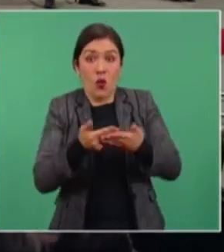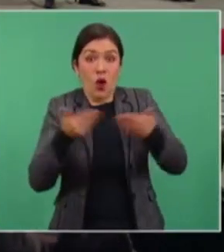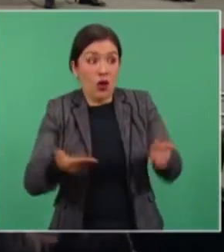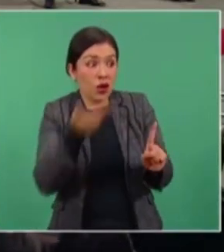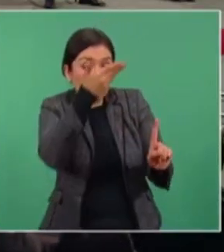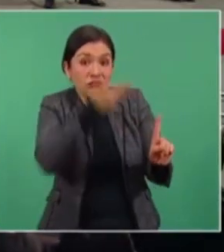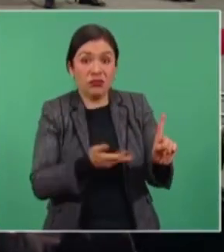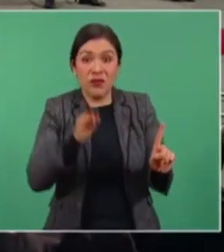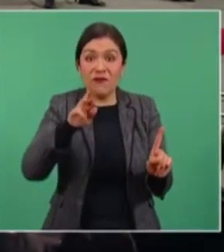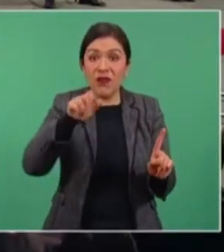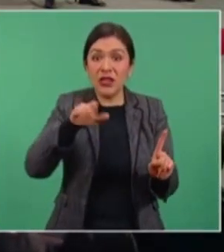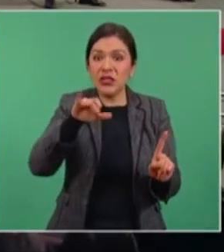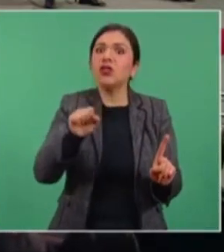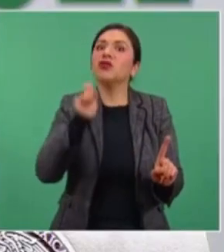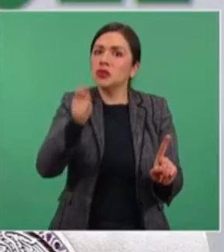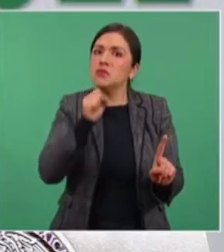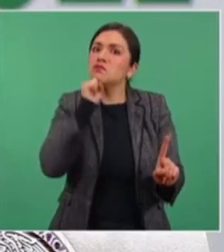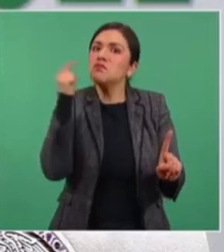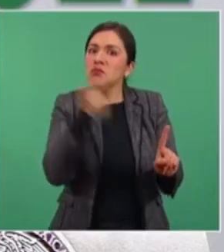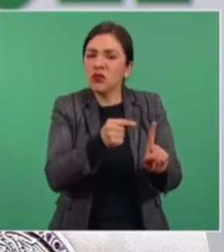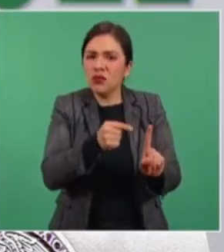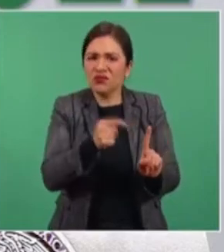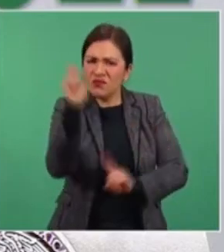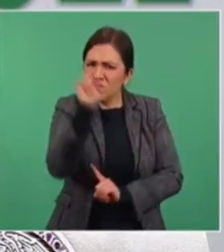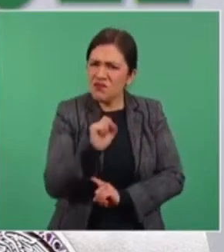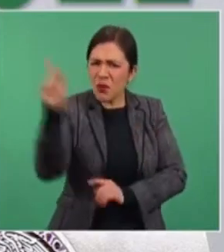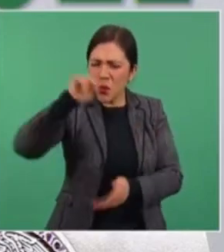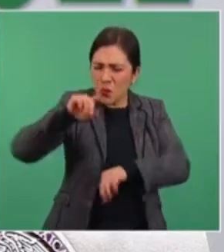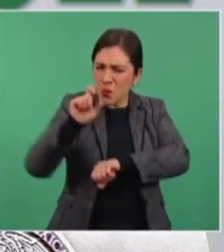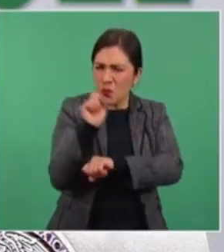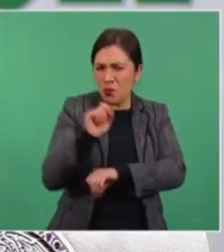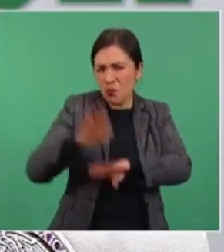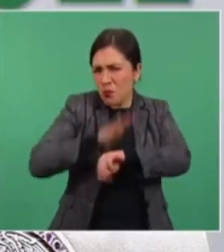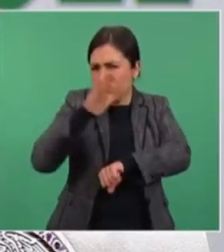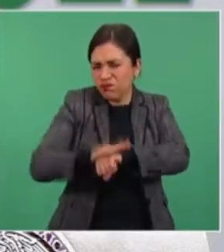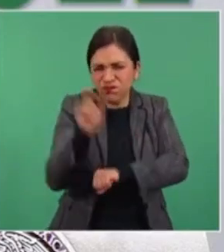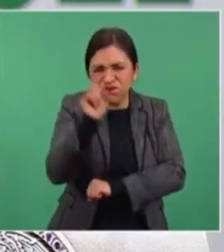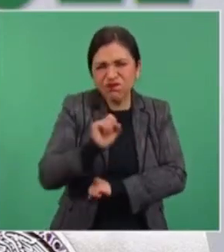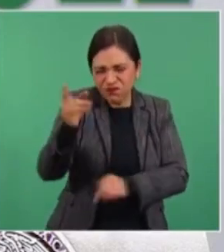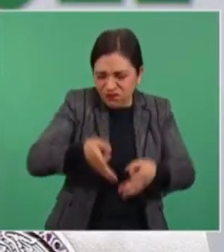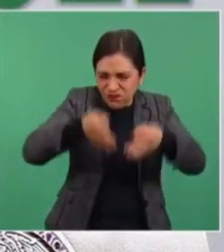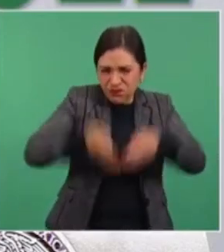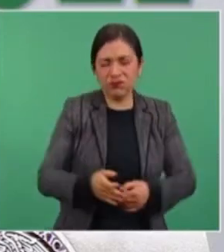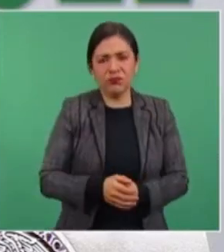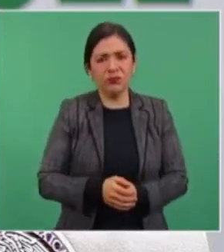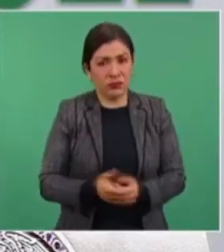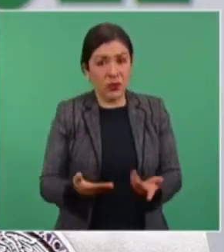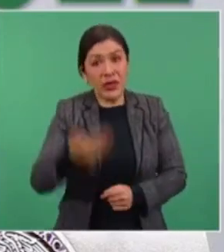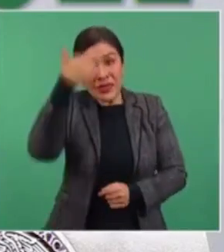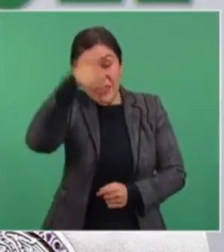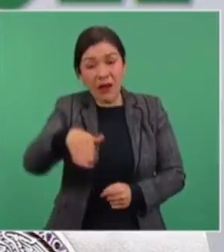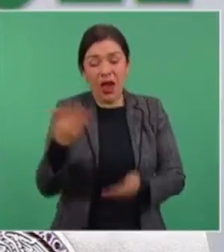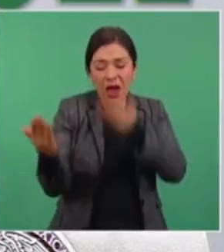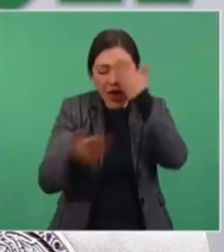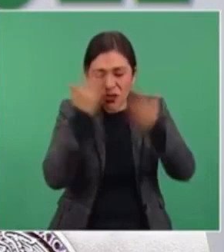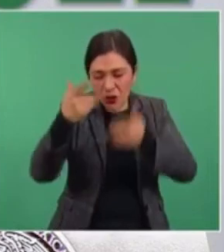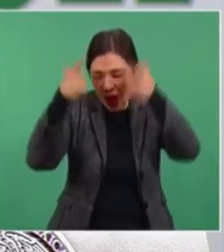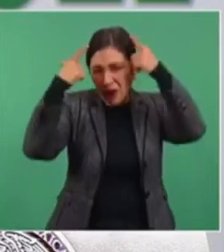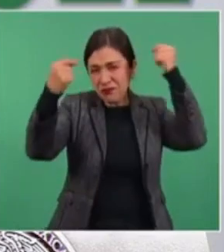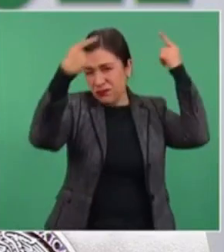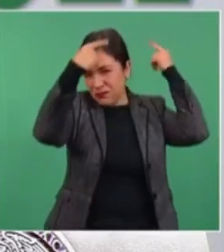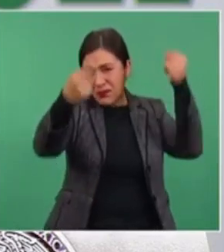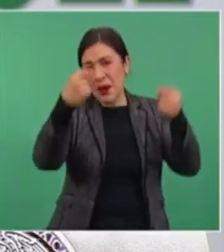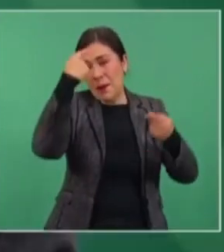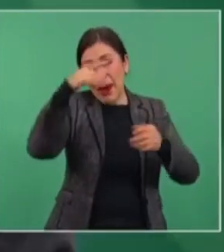sin tacha. Un profesional de excelencia con la conciencia de que aún no se estudia una profesión para ejercerla toda la